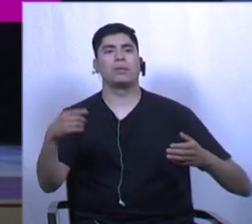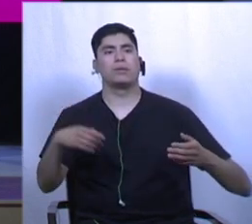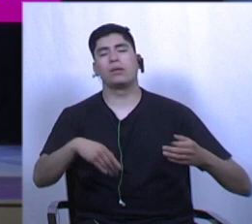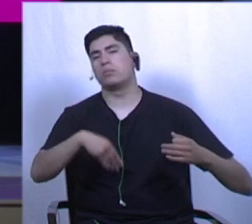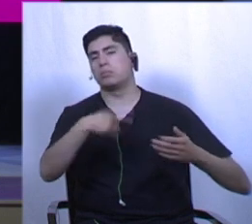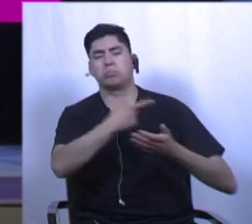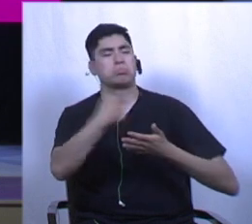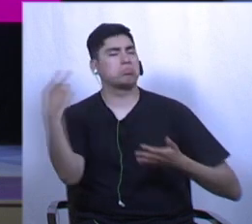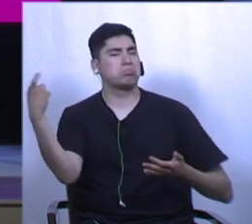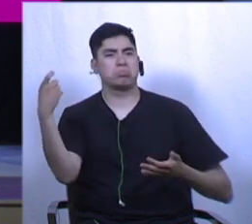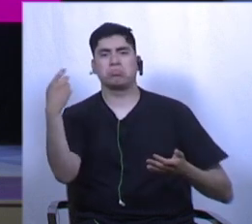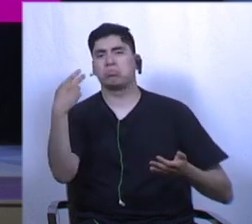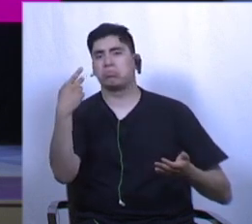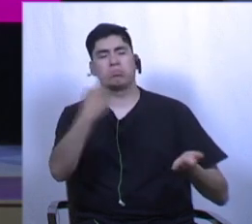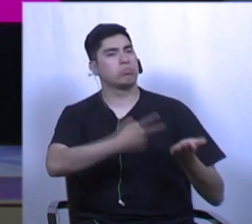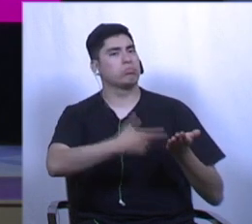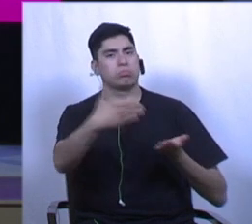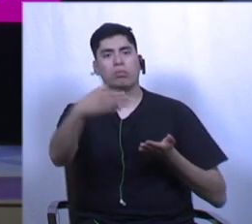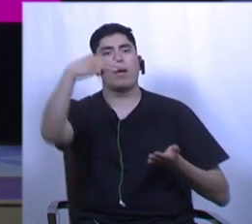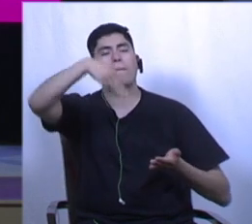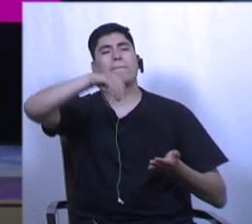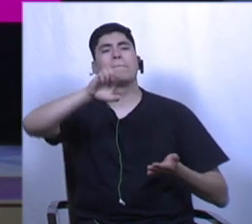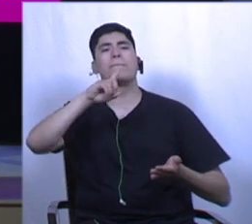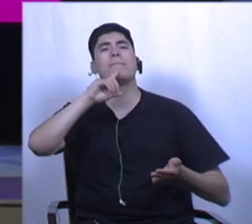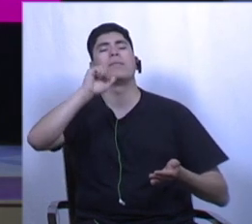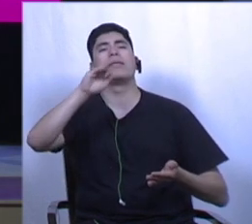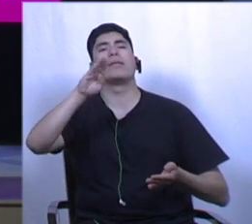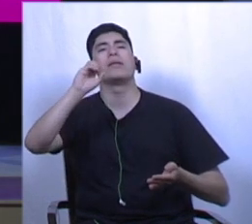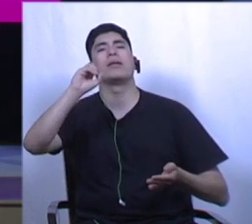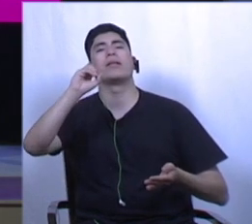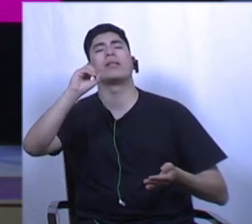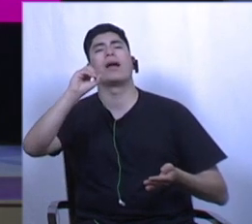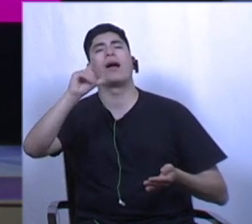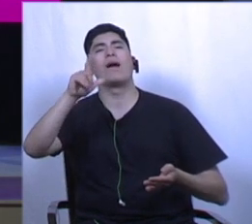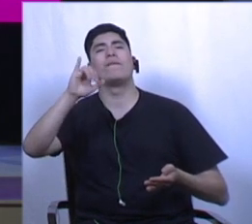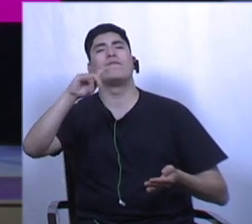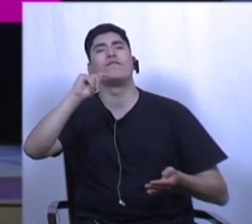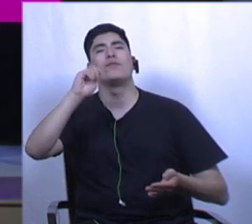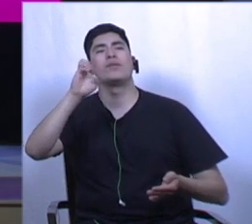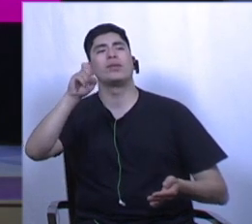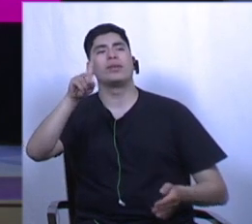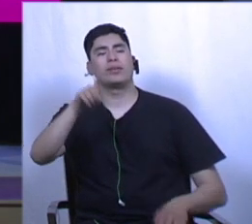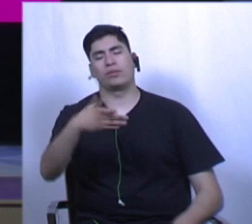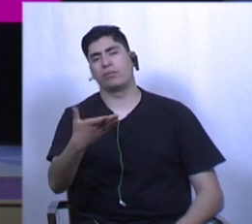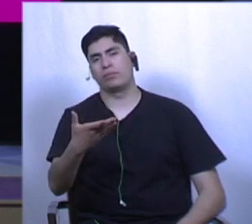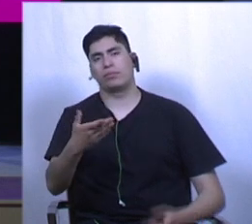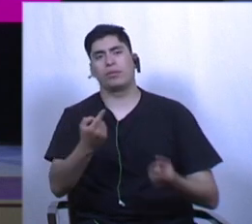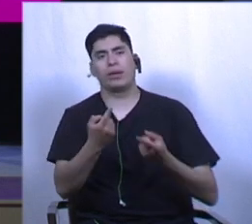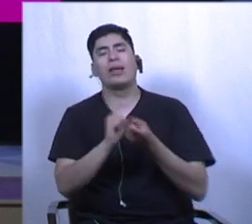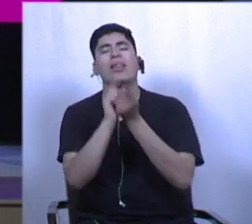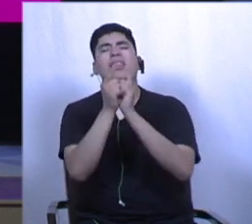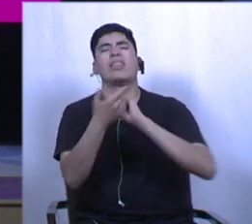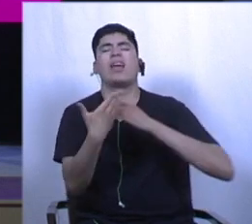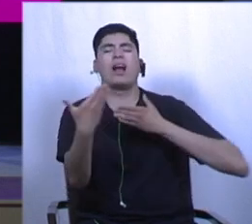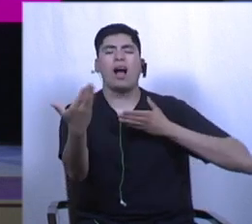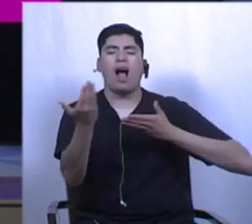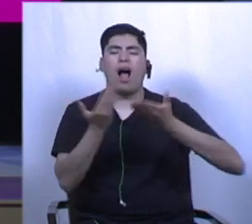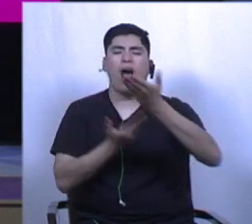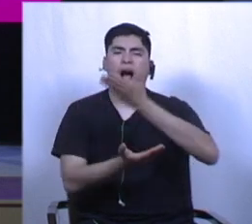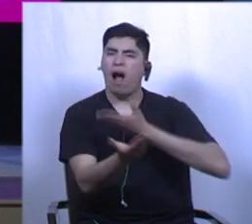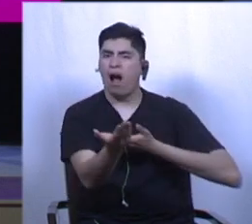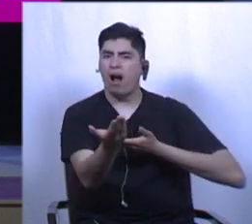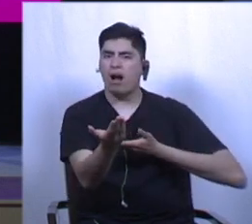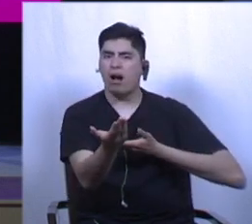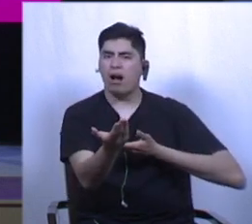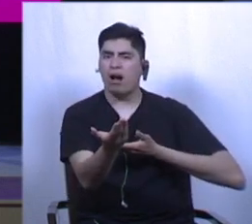de metabolitos y cómo cambian en el planeta. El intercambio de microbios en el planeta es algo